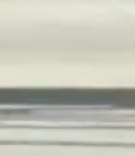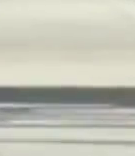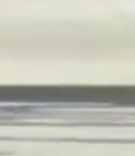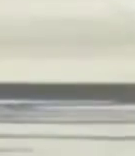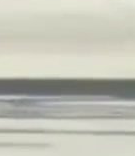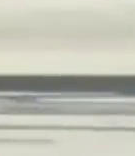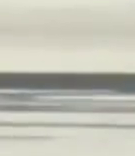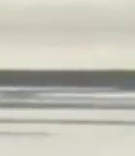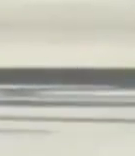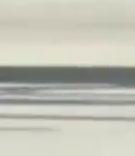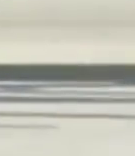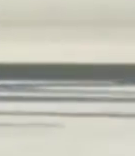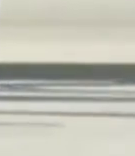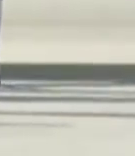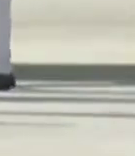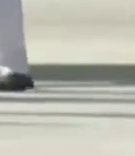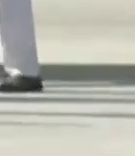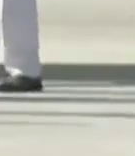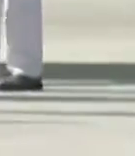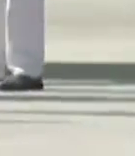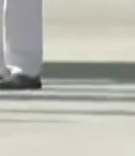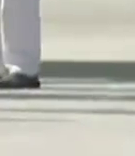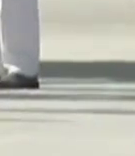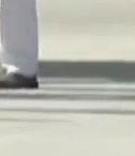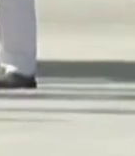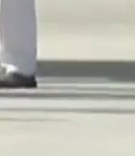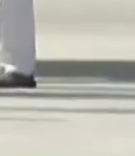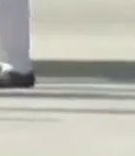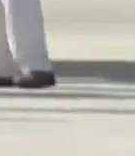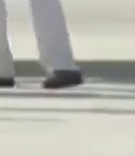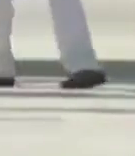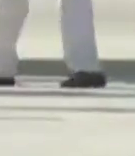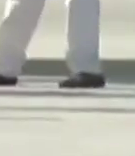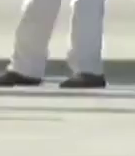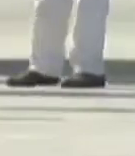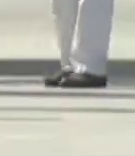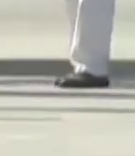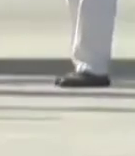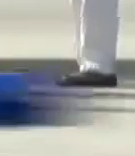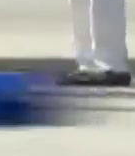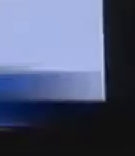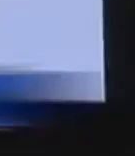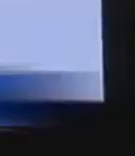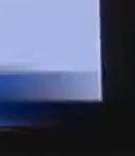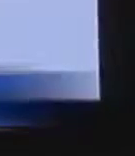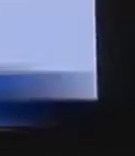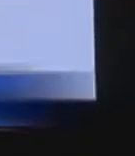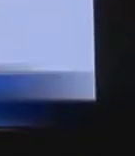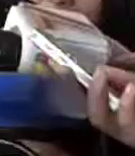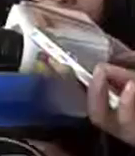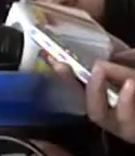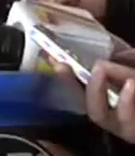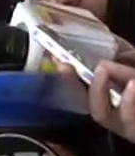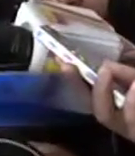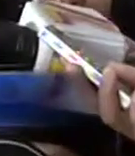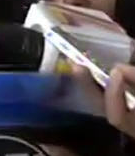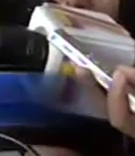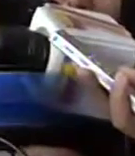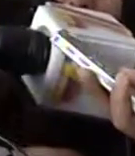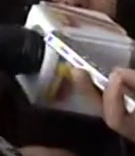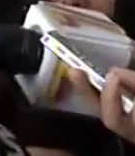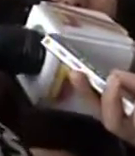El gobierno afina los detalles para discutir los temas que se abordarán en el cuarto gabinete binacional, que se llevará a cabo este martes en Cali, Colombia.